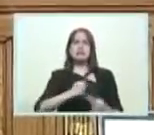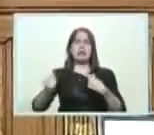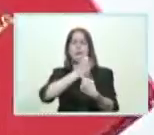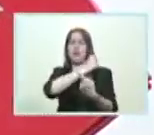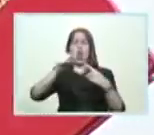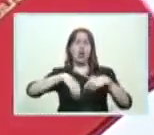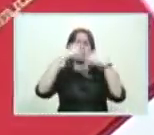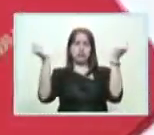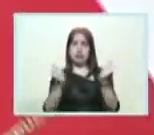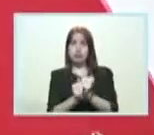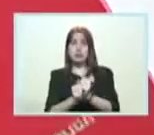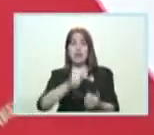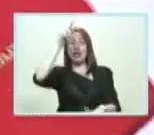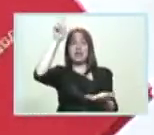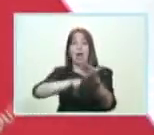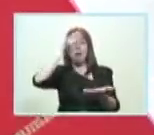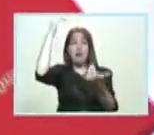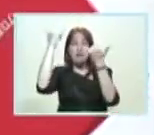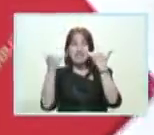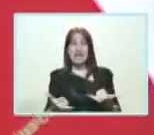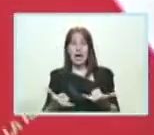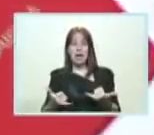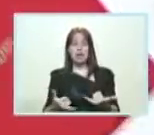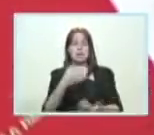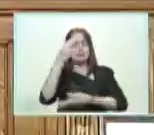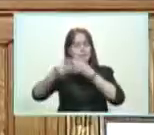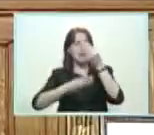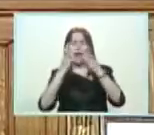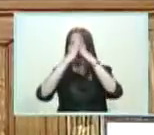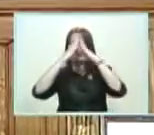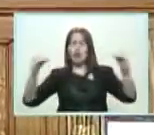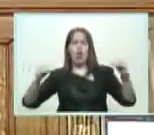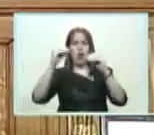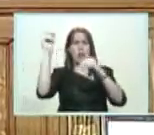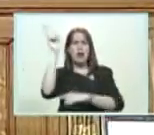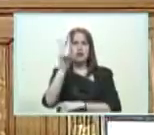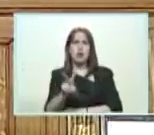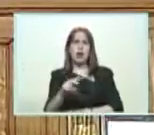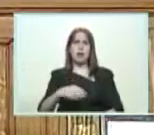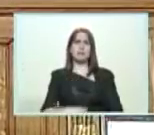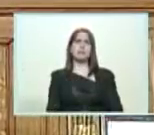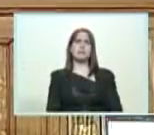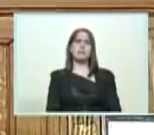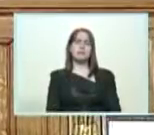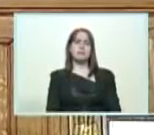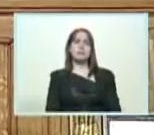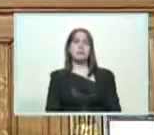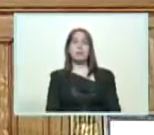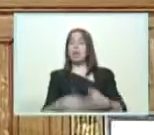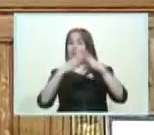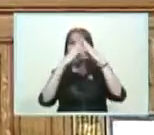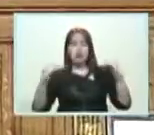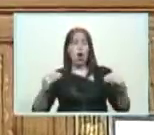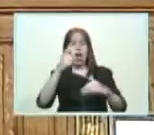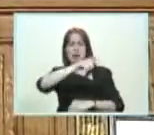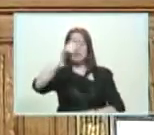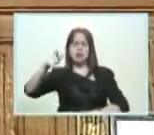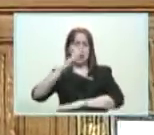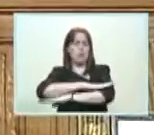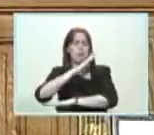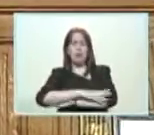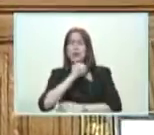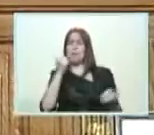violencia para que se apruebe y se empiece a aplicar en todo el territorio nacional y sean castigados los delitos de